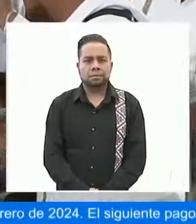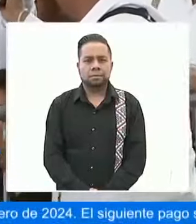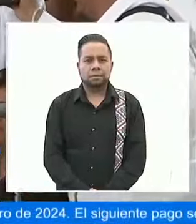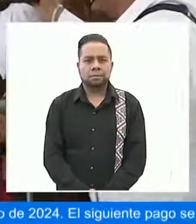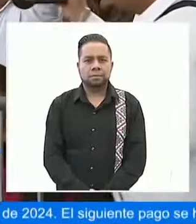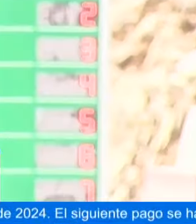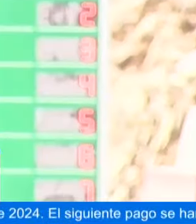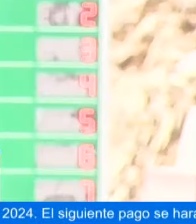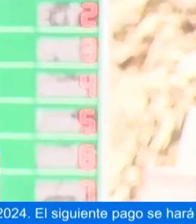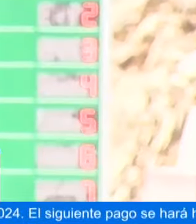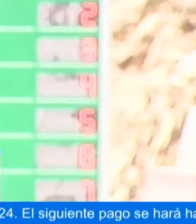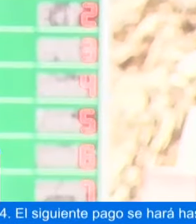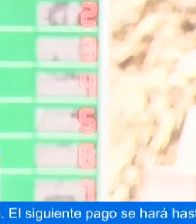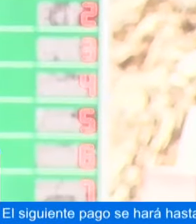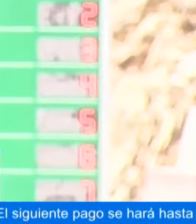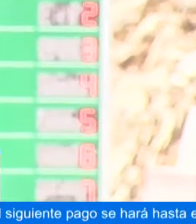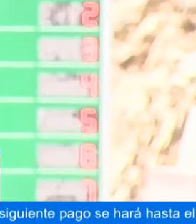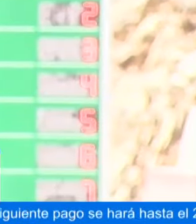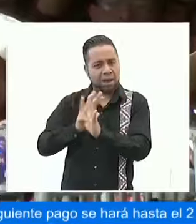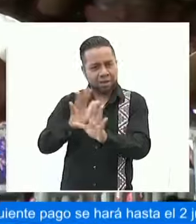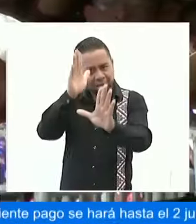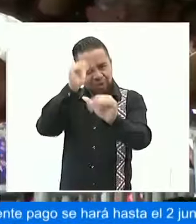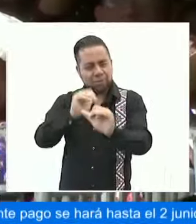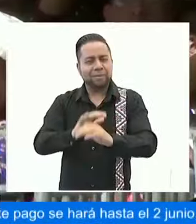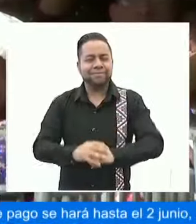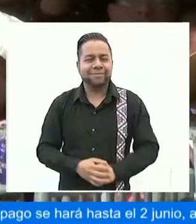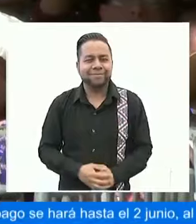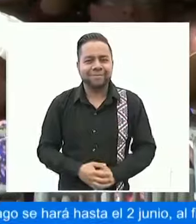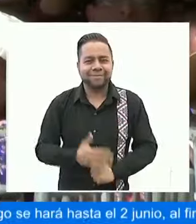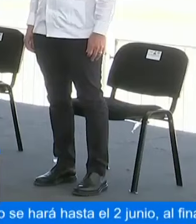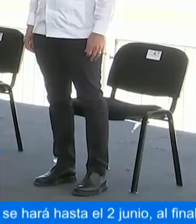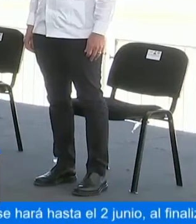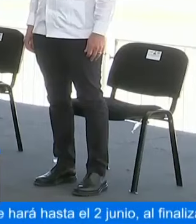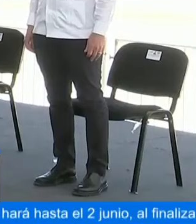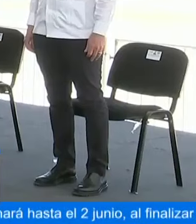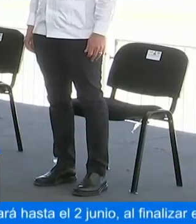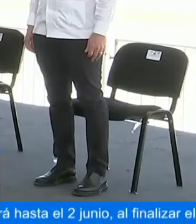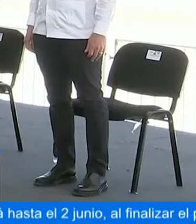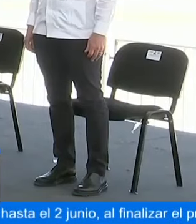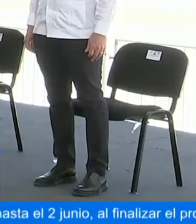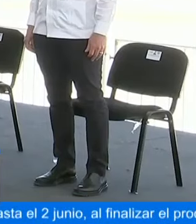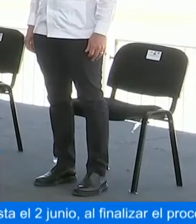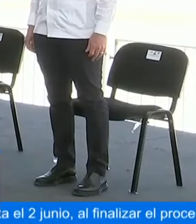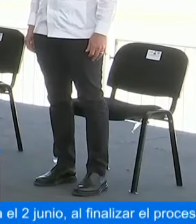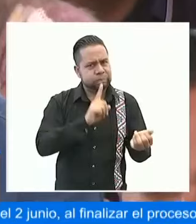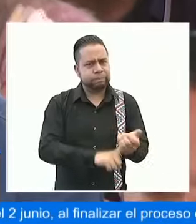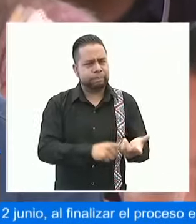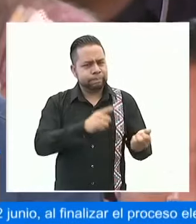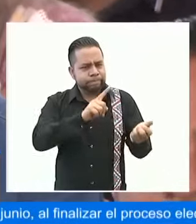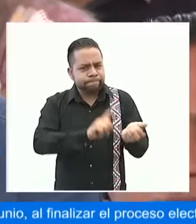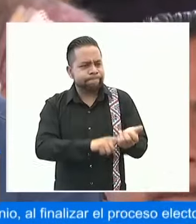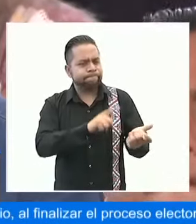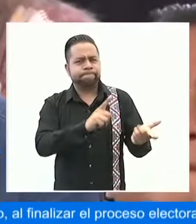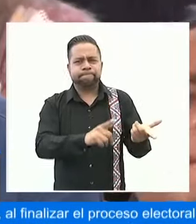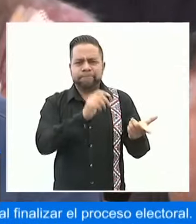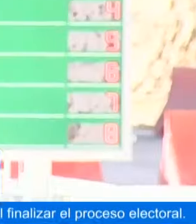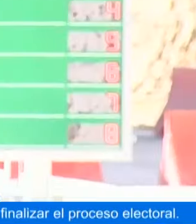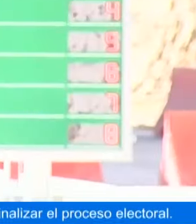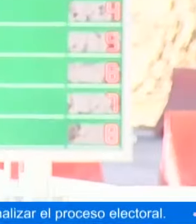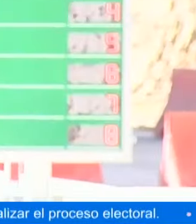él por la figura más importante del país Sí pero los habitantes que dijeron bu no lo queremos aquí que se